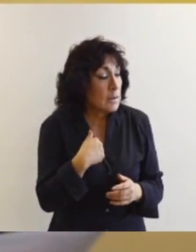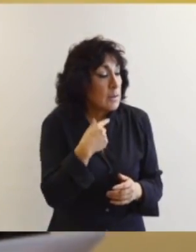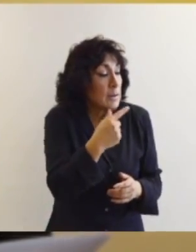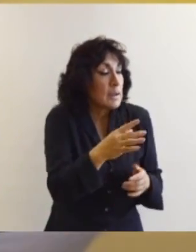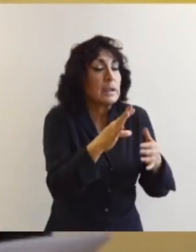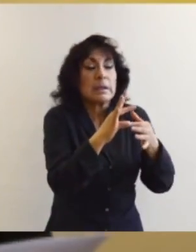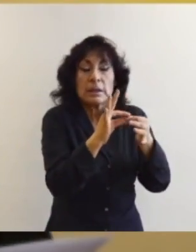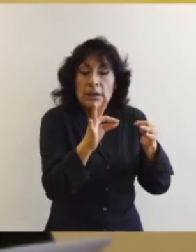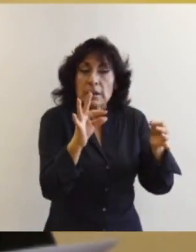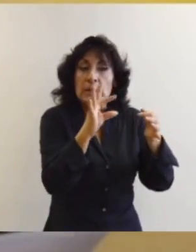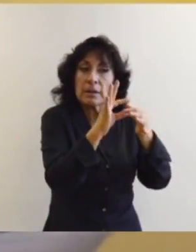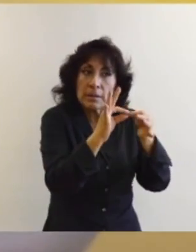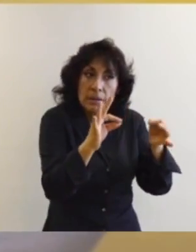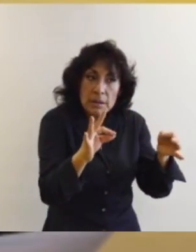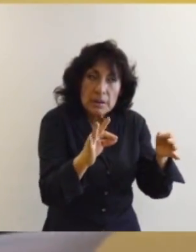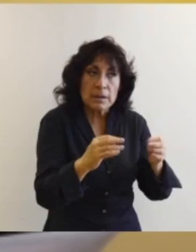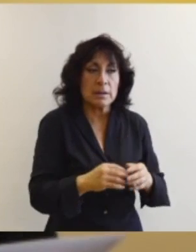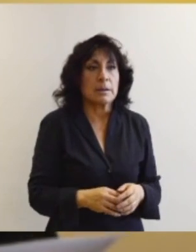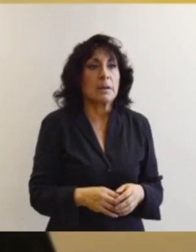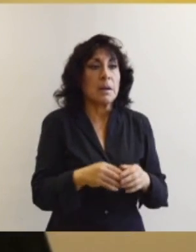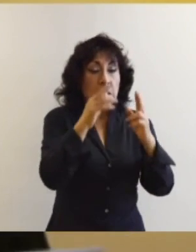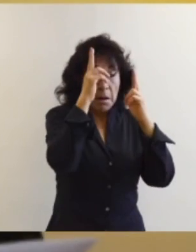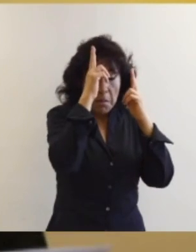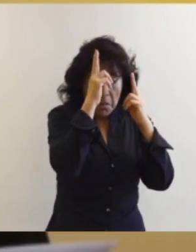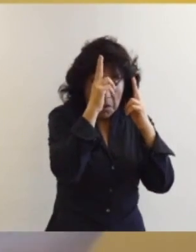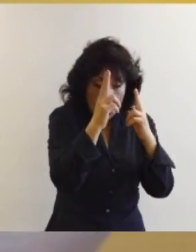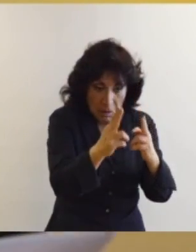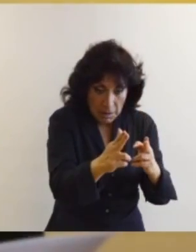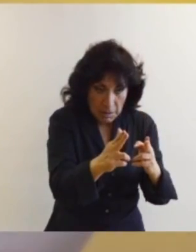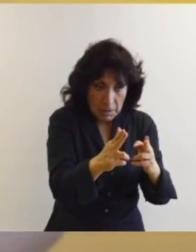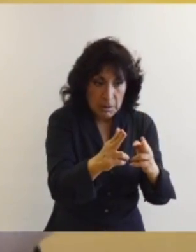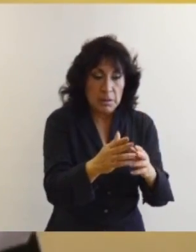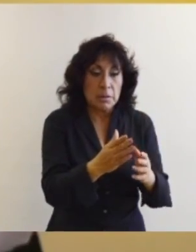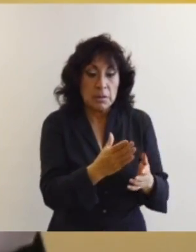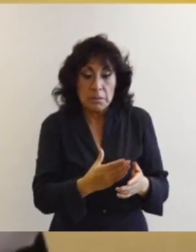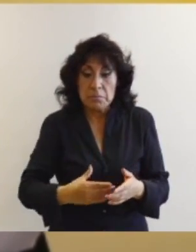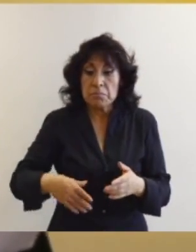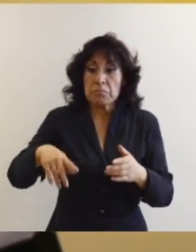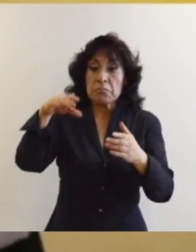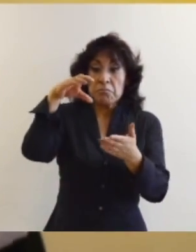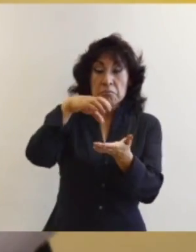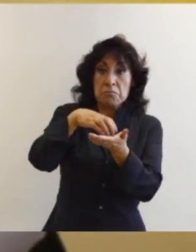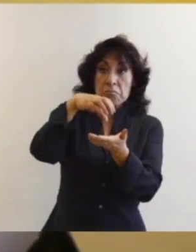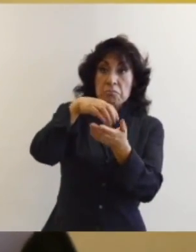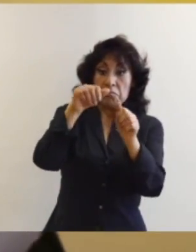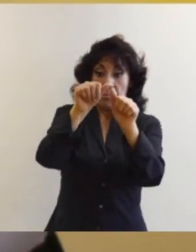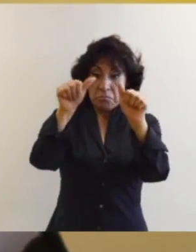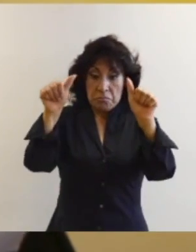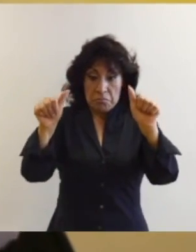Ya se lo he dicho antes. Necesitamos venerarlos,